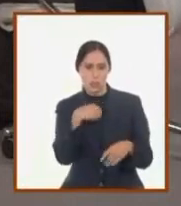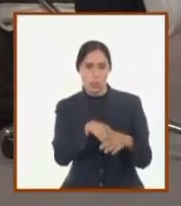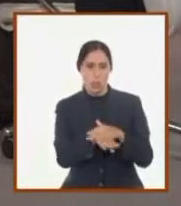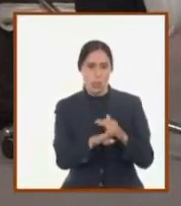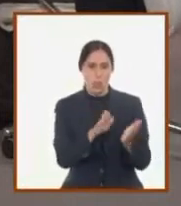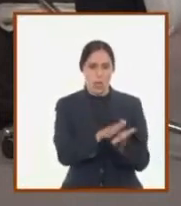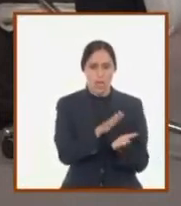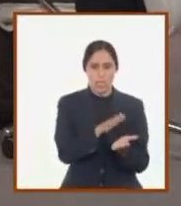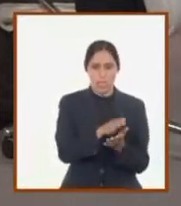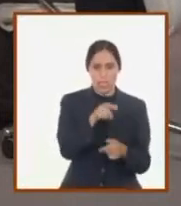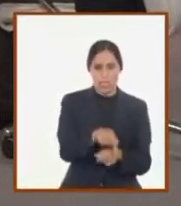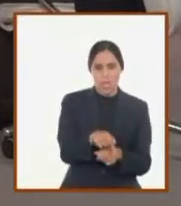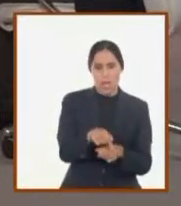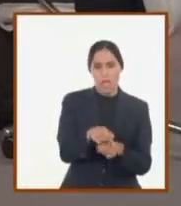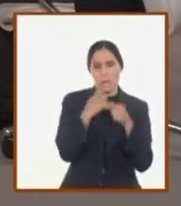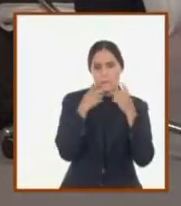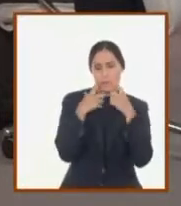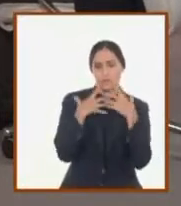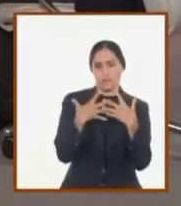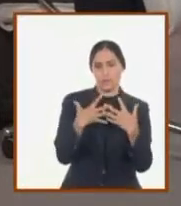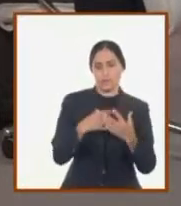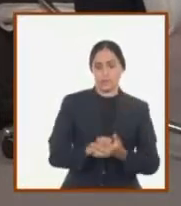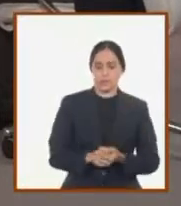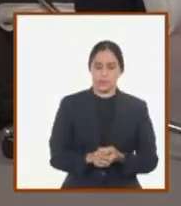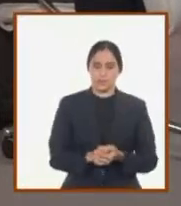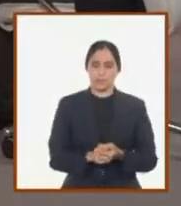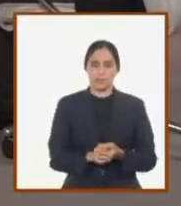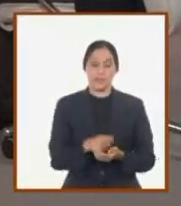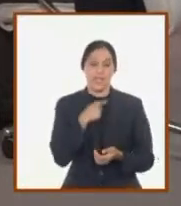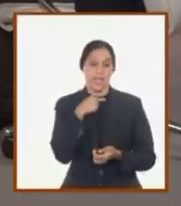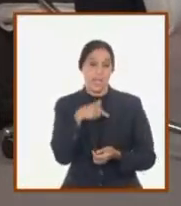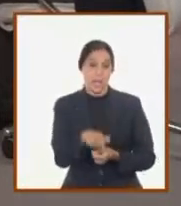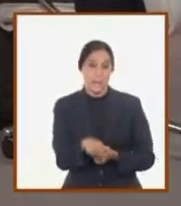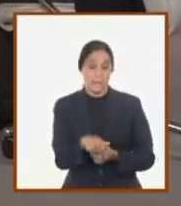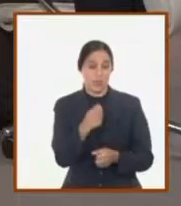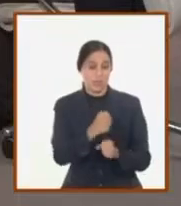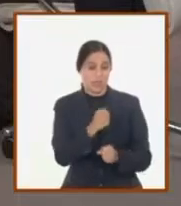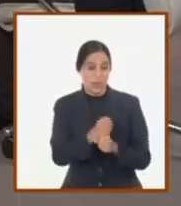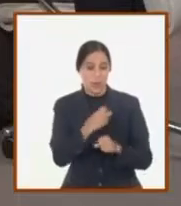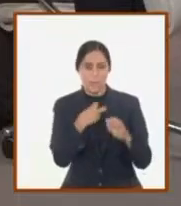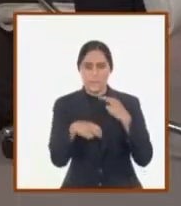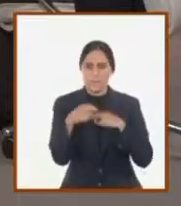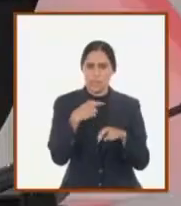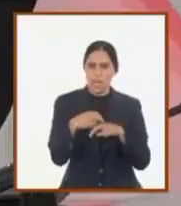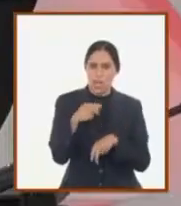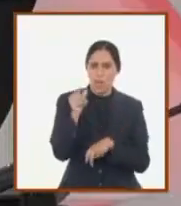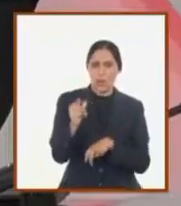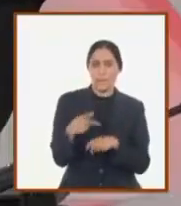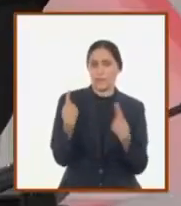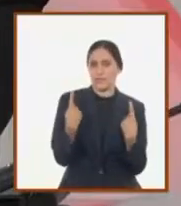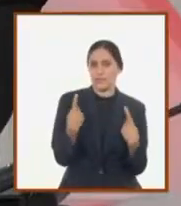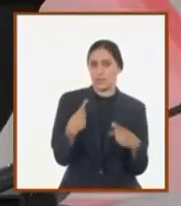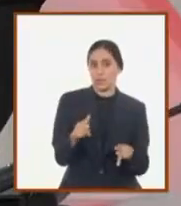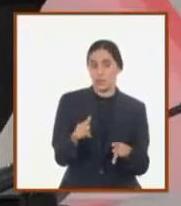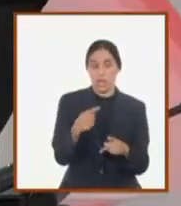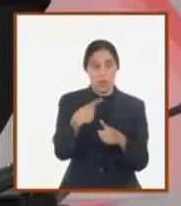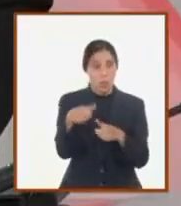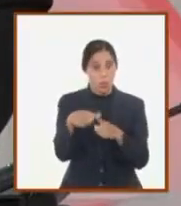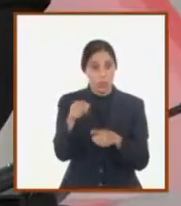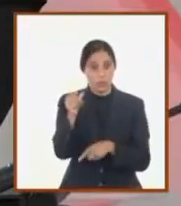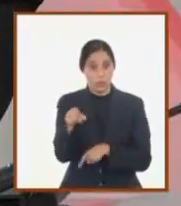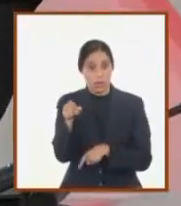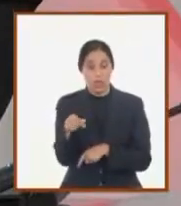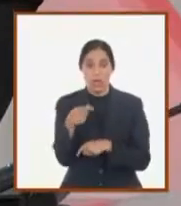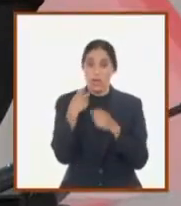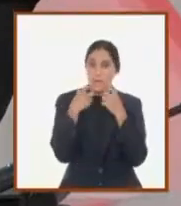muchos si solo estuvieran ahí atesorados eh sobre eso han trabajado investigadores han trabajado también mucha gente acuciosa